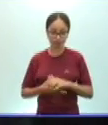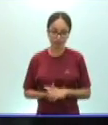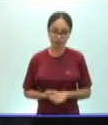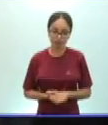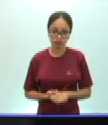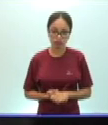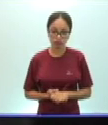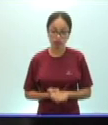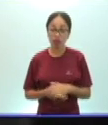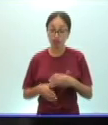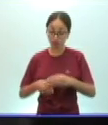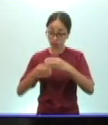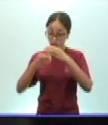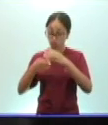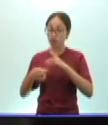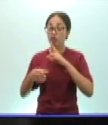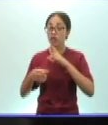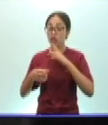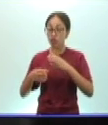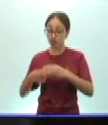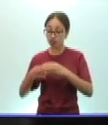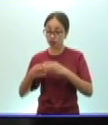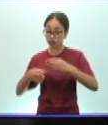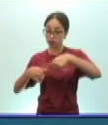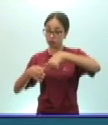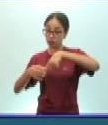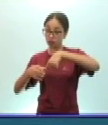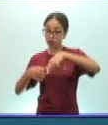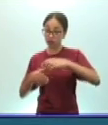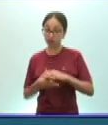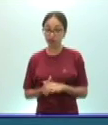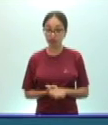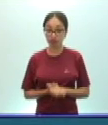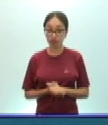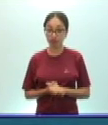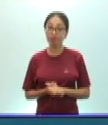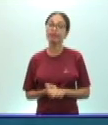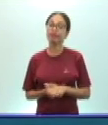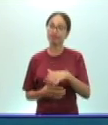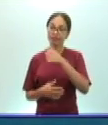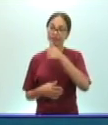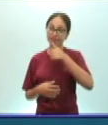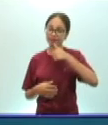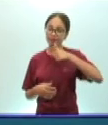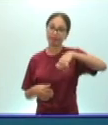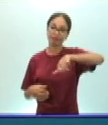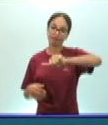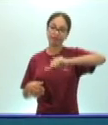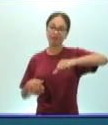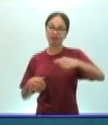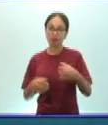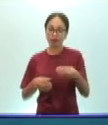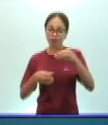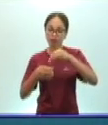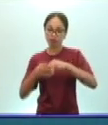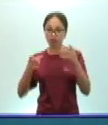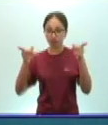quedando el agua en el vaso de precipitados y el aceite dentro de la ampolla.